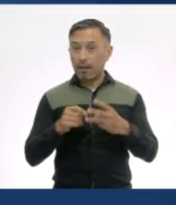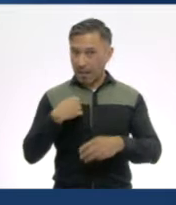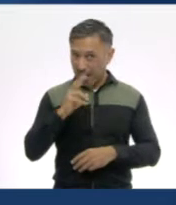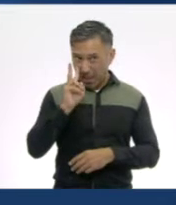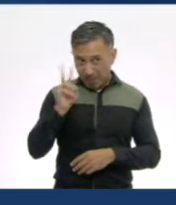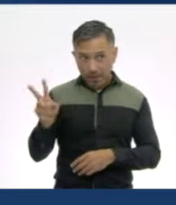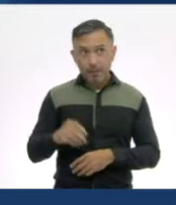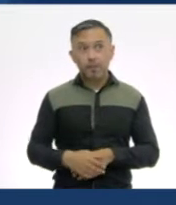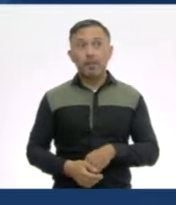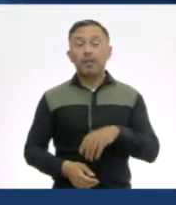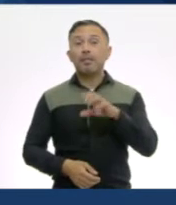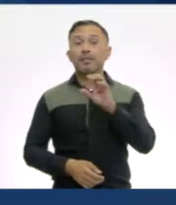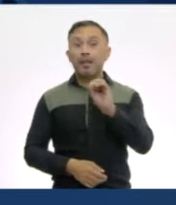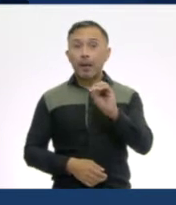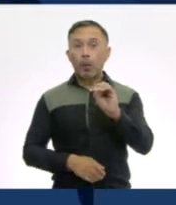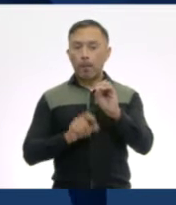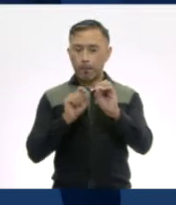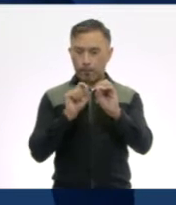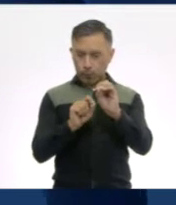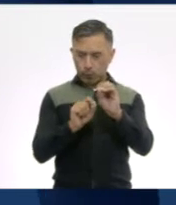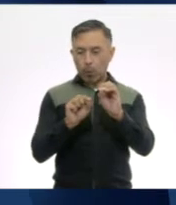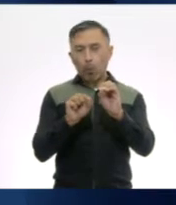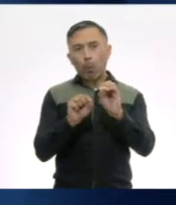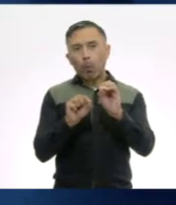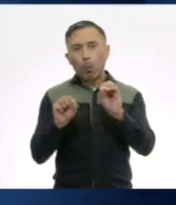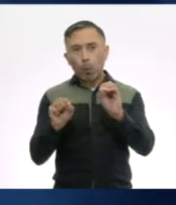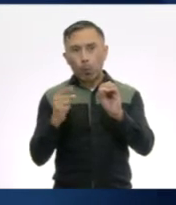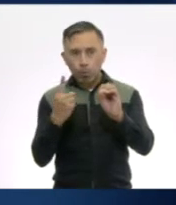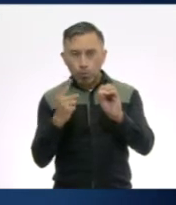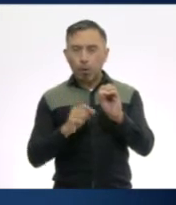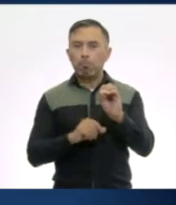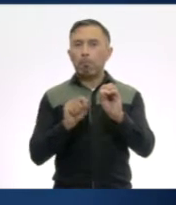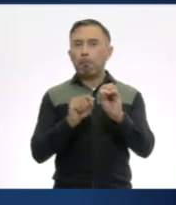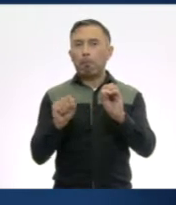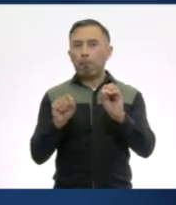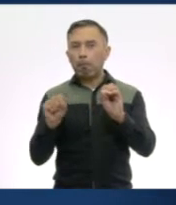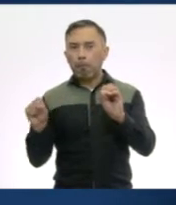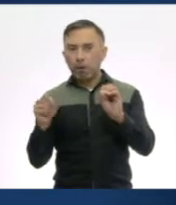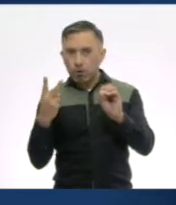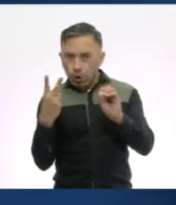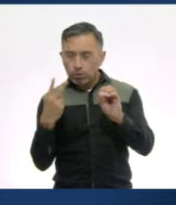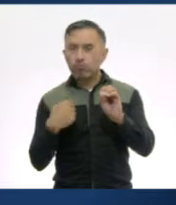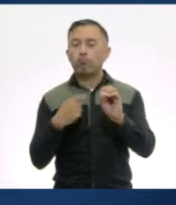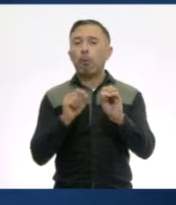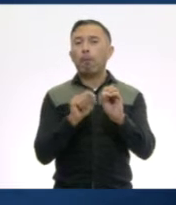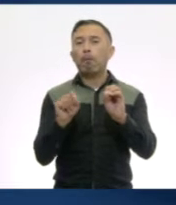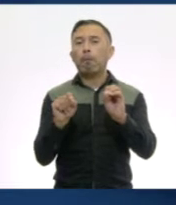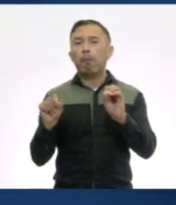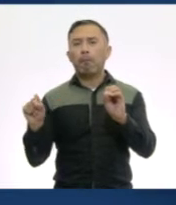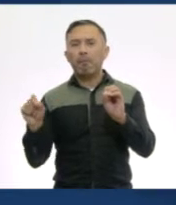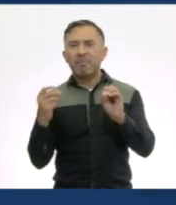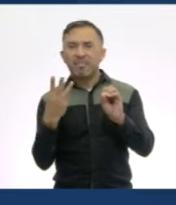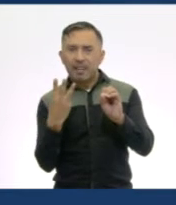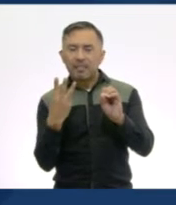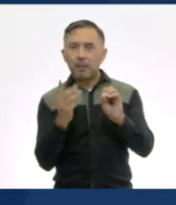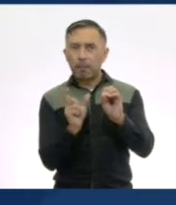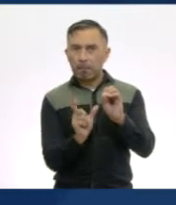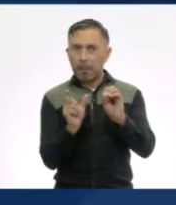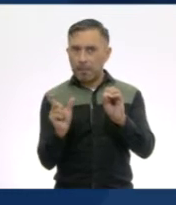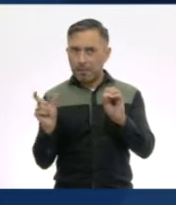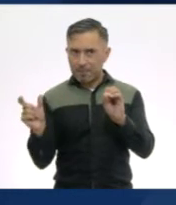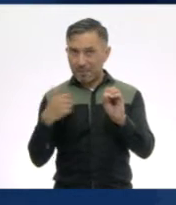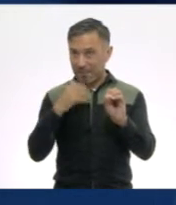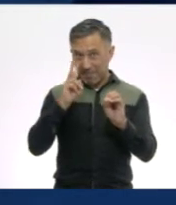punto seguidos de 1, 2 o 3 espacios. Uh-huh. Ahí aparece en la pantalla su tabla y